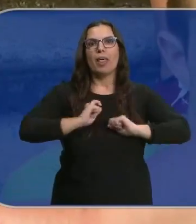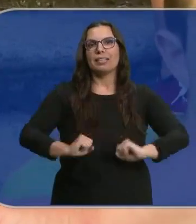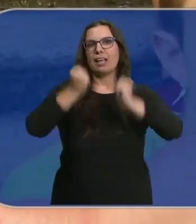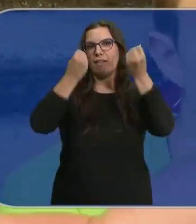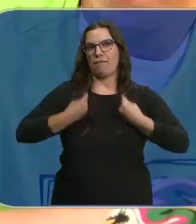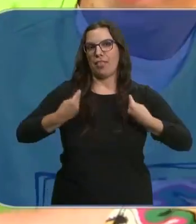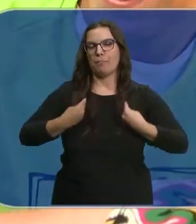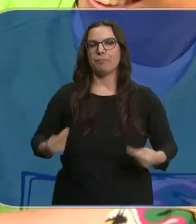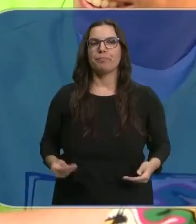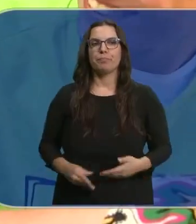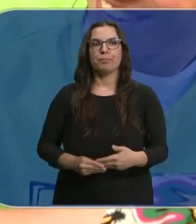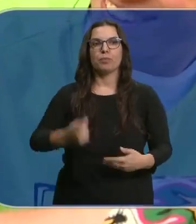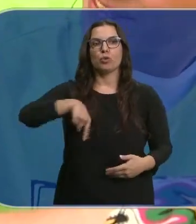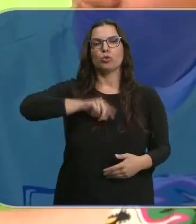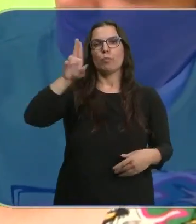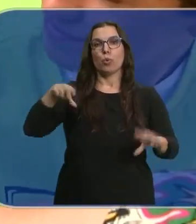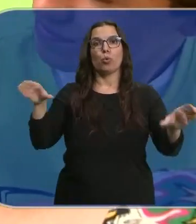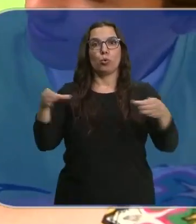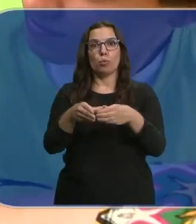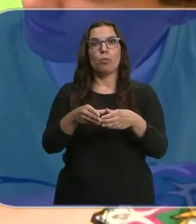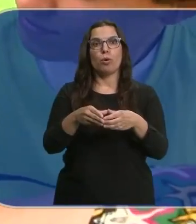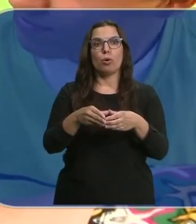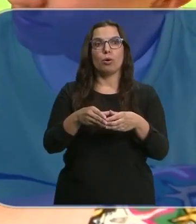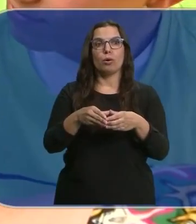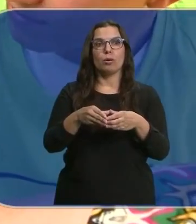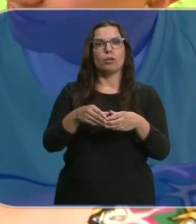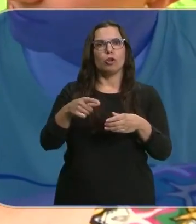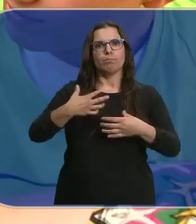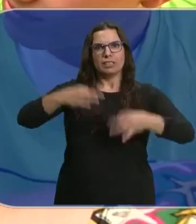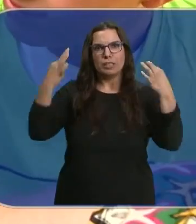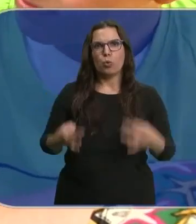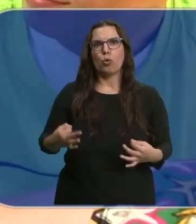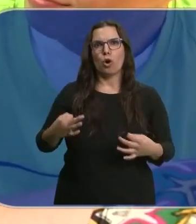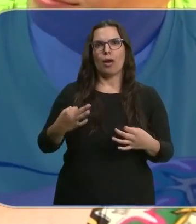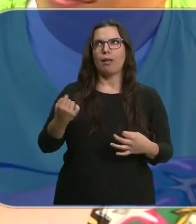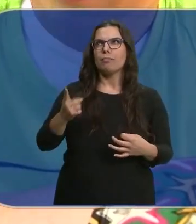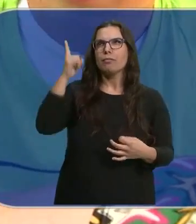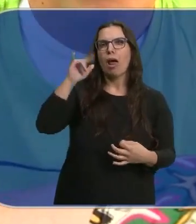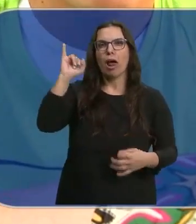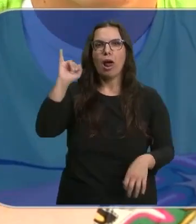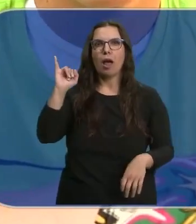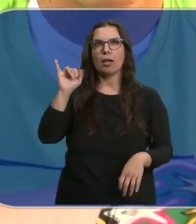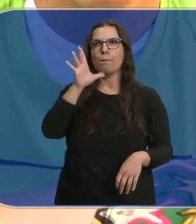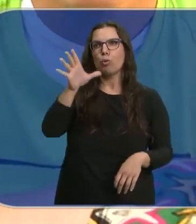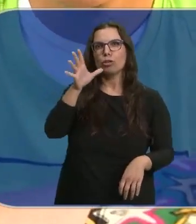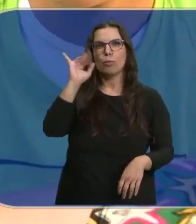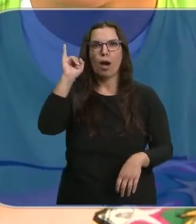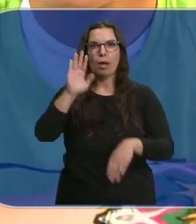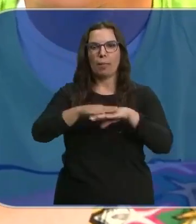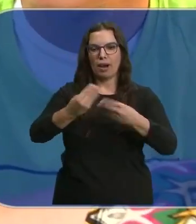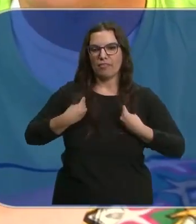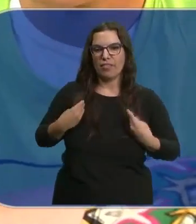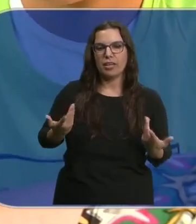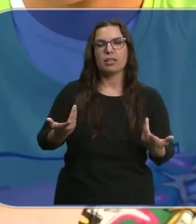salvar mi vida. Somos un grupo que tiene como una certeza de que hay algo más allá, de que hay una razón para